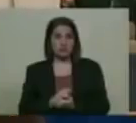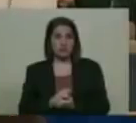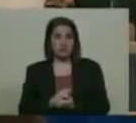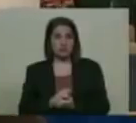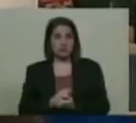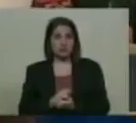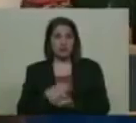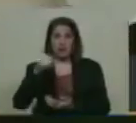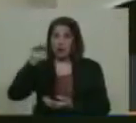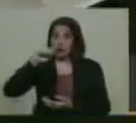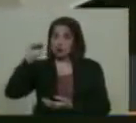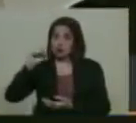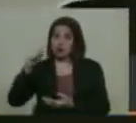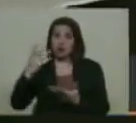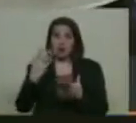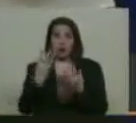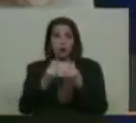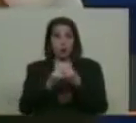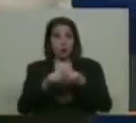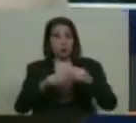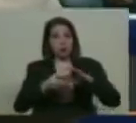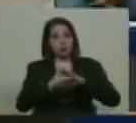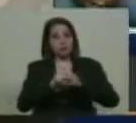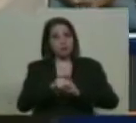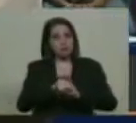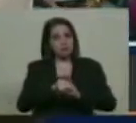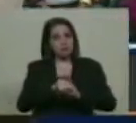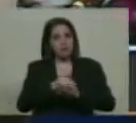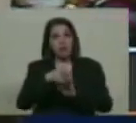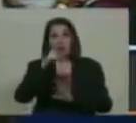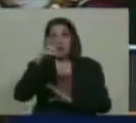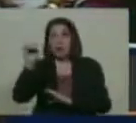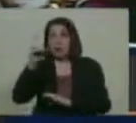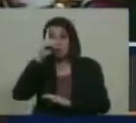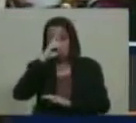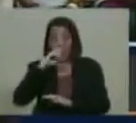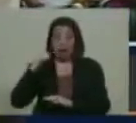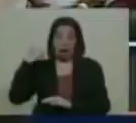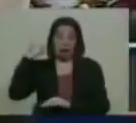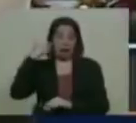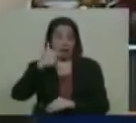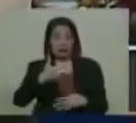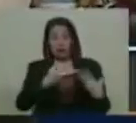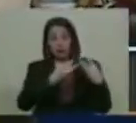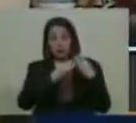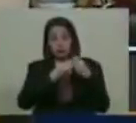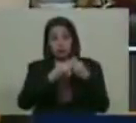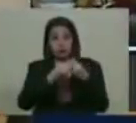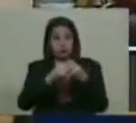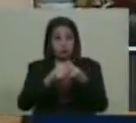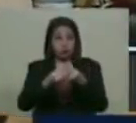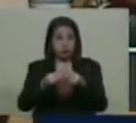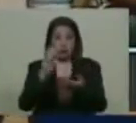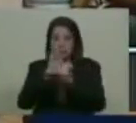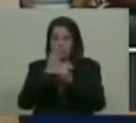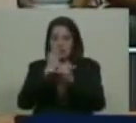como vamos de la mano en más de 20 años de lucha, de batalla, siempre